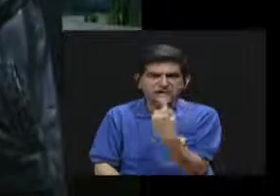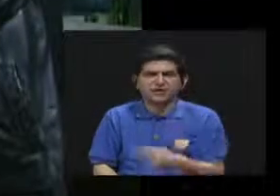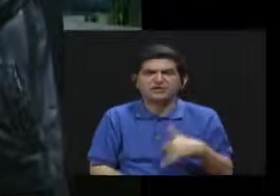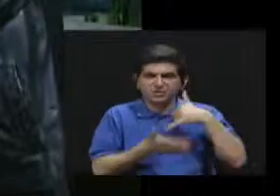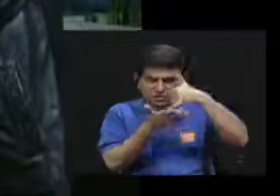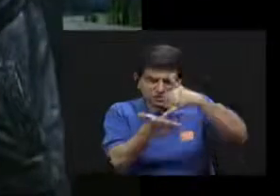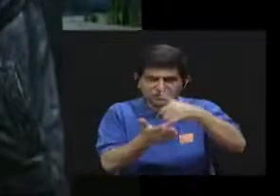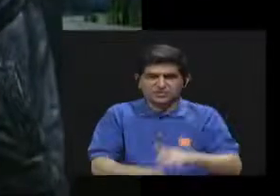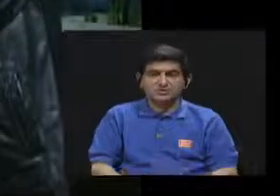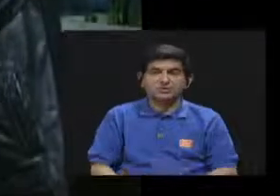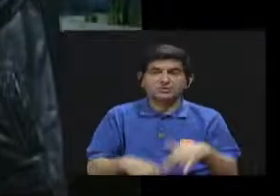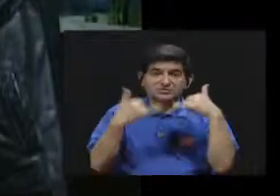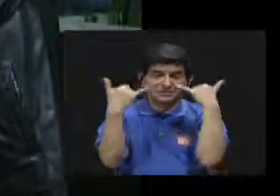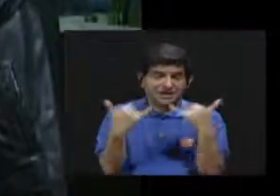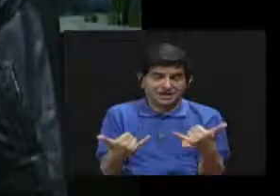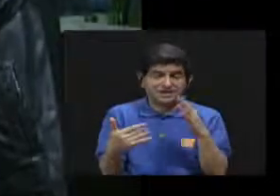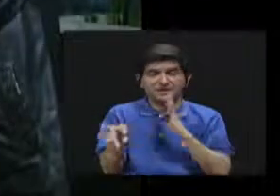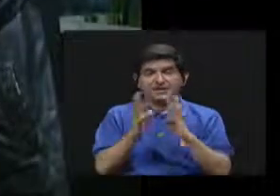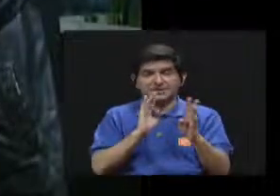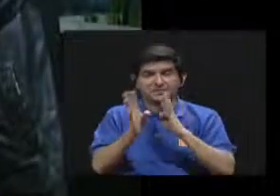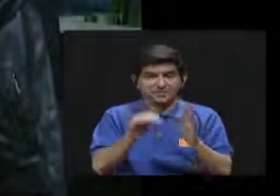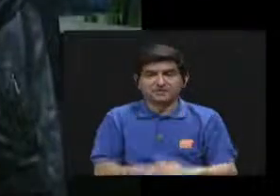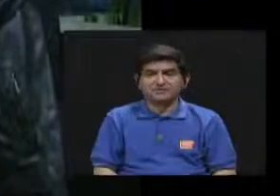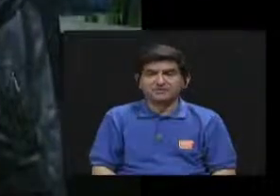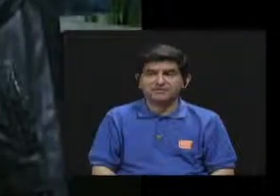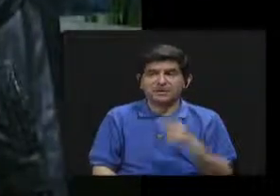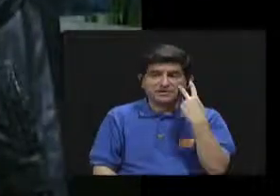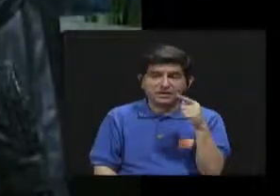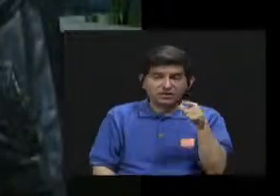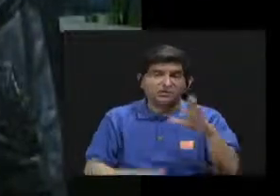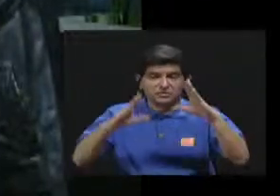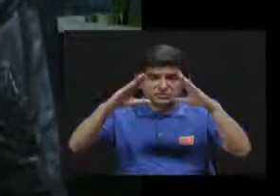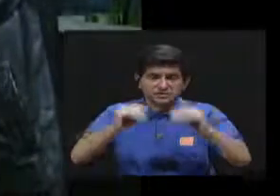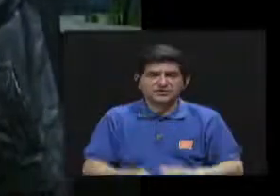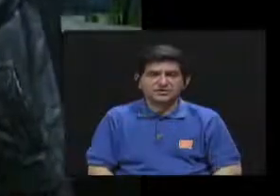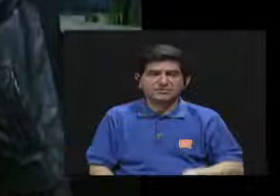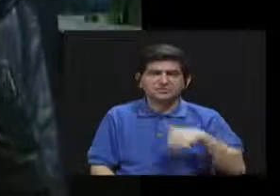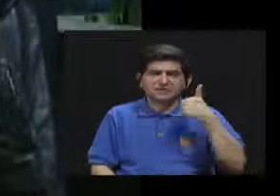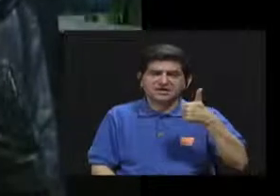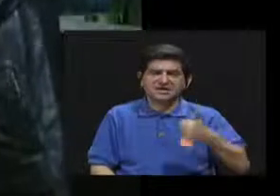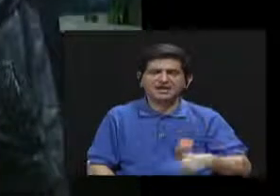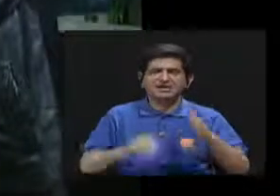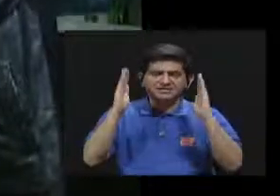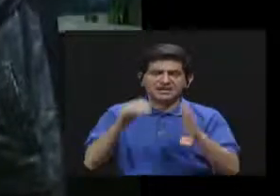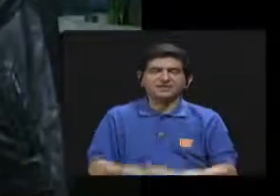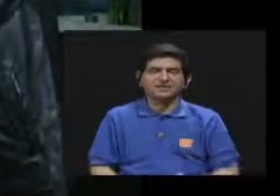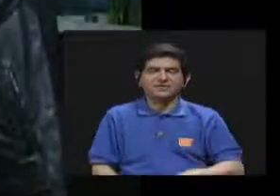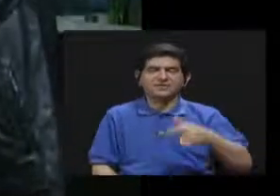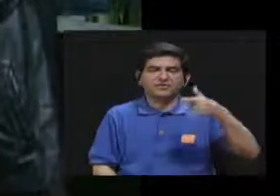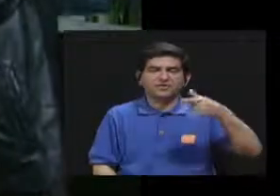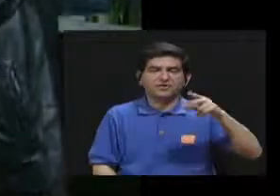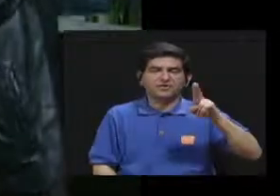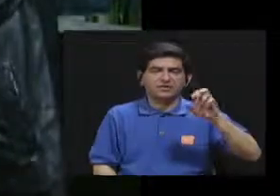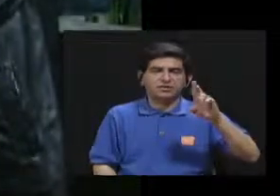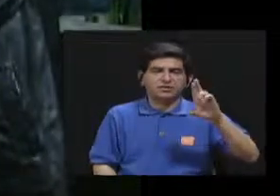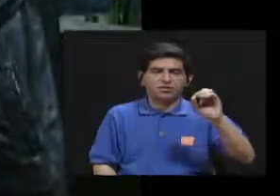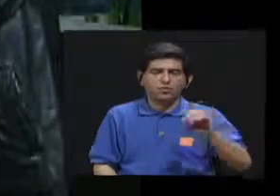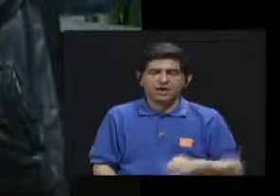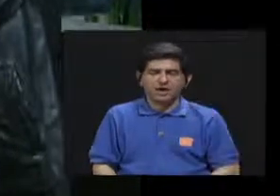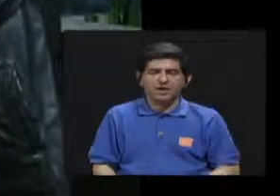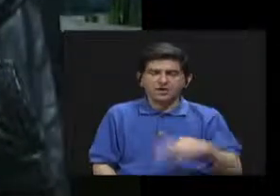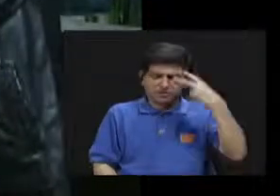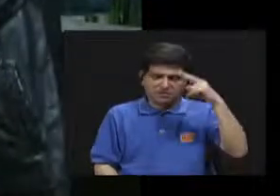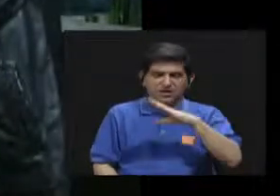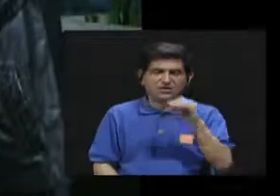para hablar un poco de lo que vimos en esta noche, las grandes ganadoras, Güeros de México y Rosado Furia, de el apreciado